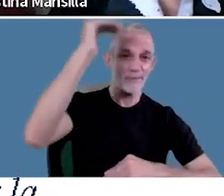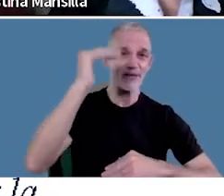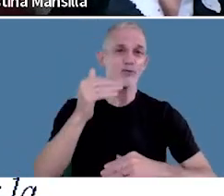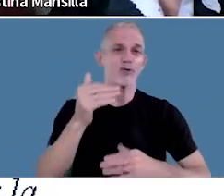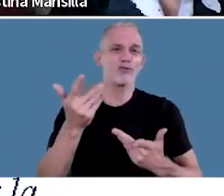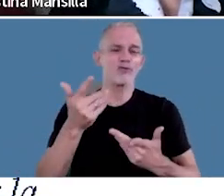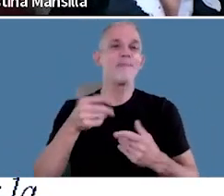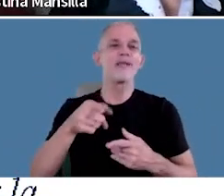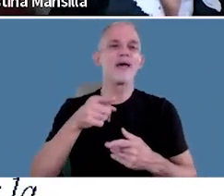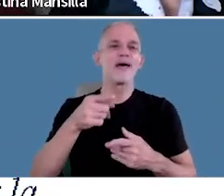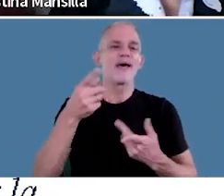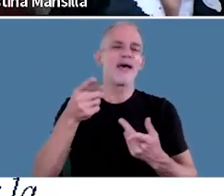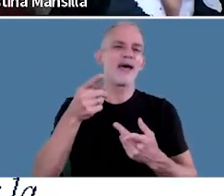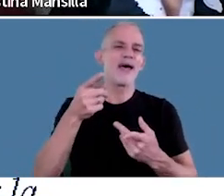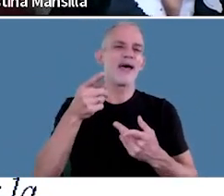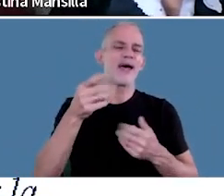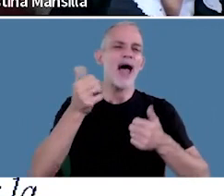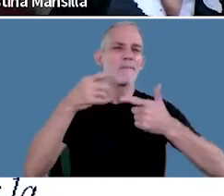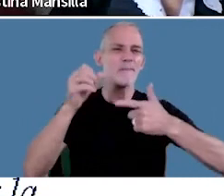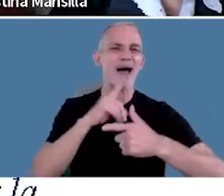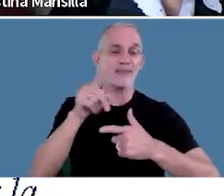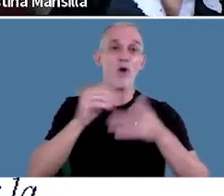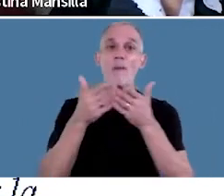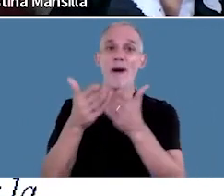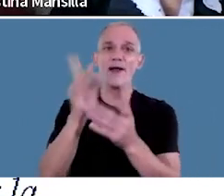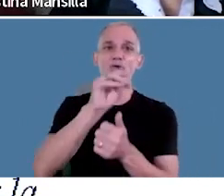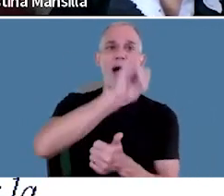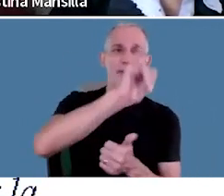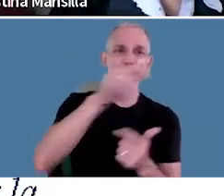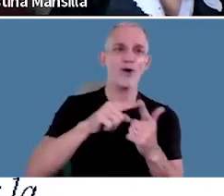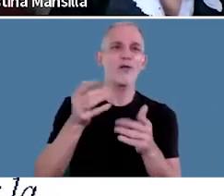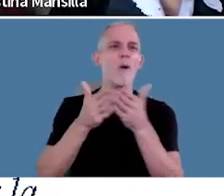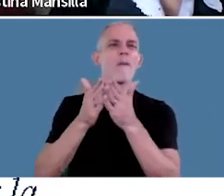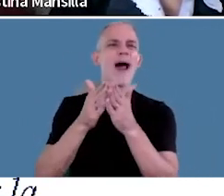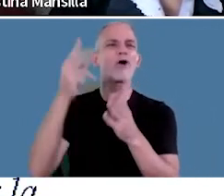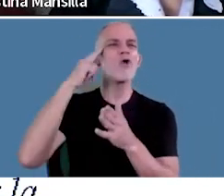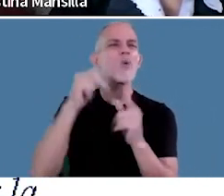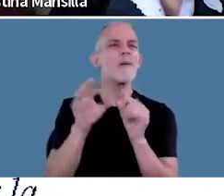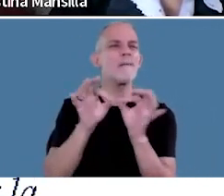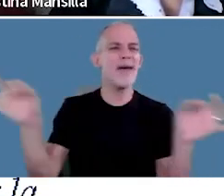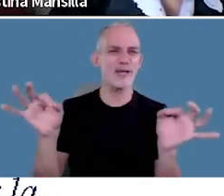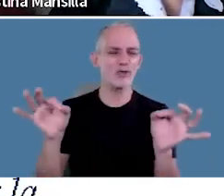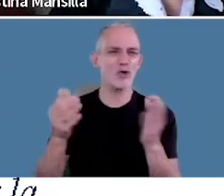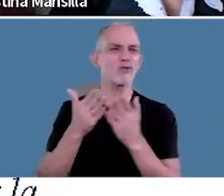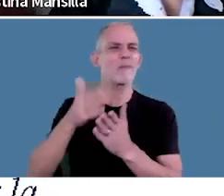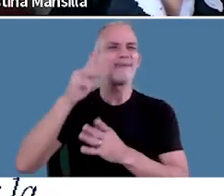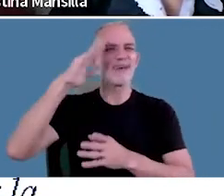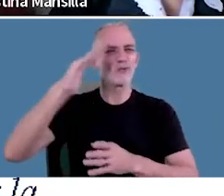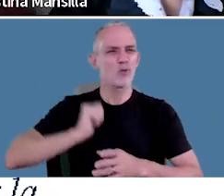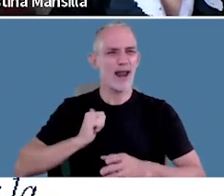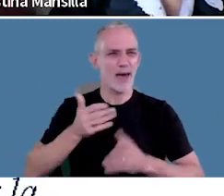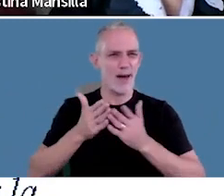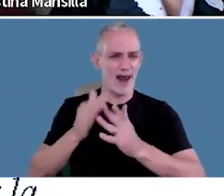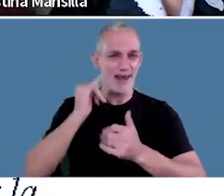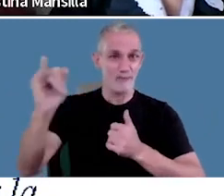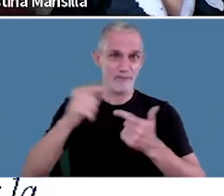de Aviación Civil, ni tenencia de embarcaciones de más de 9 metros de eslora, informado por Prefectura Naval. Estamos hablando de